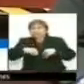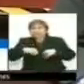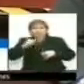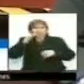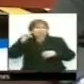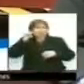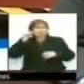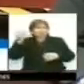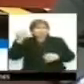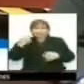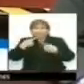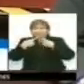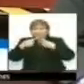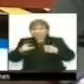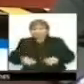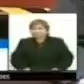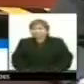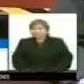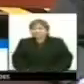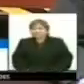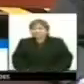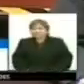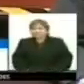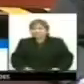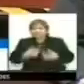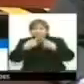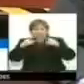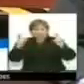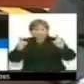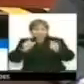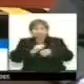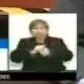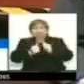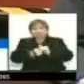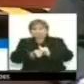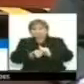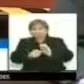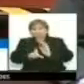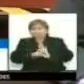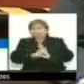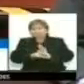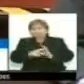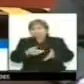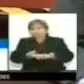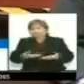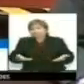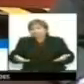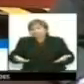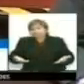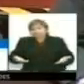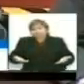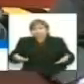de ayer o anteayer han promulgado? Han promulgado las leyes que hemos modificado. O sea,